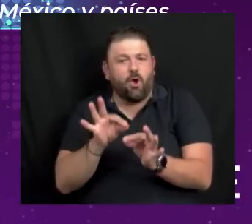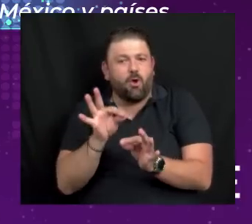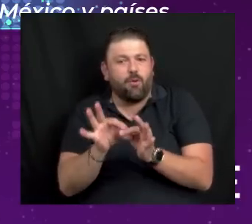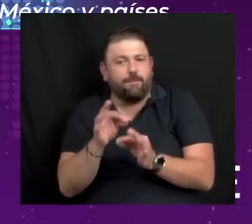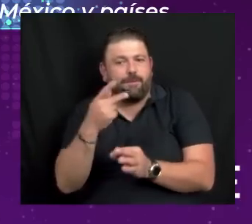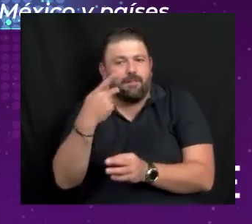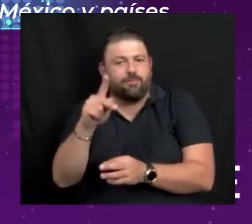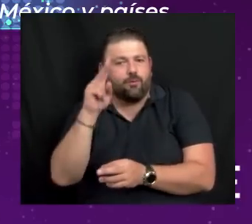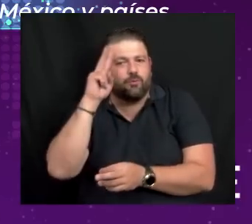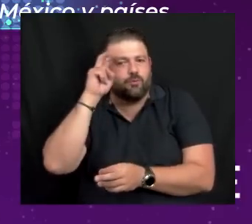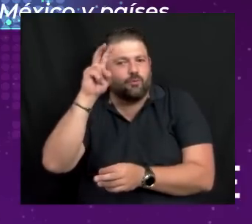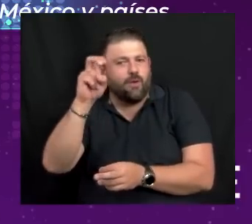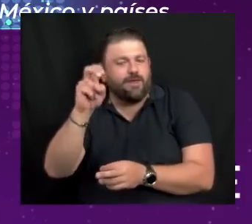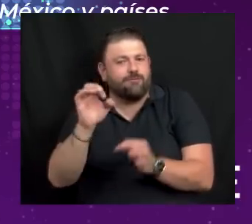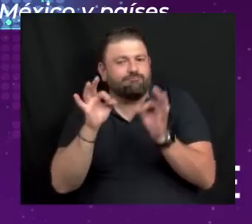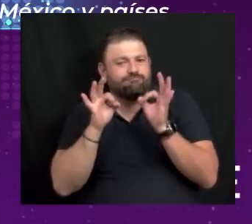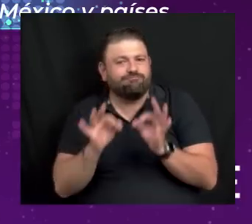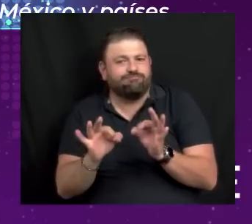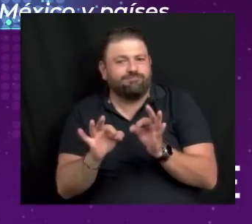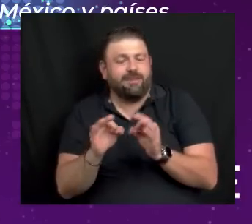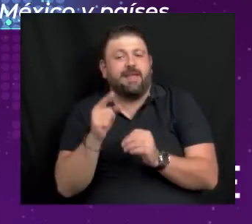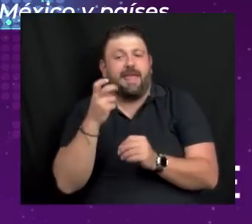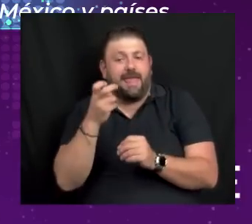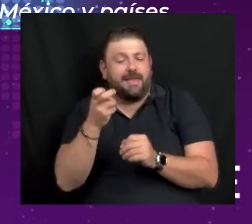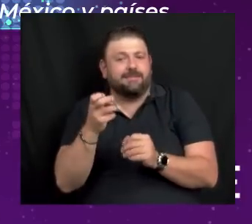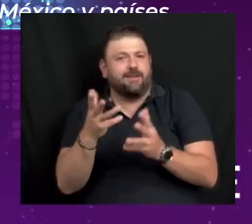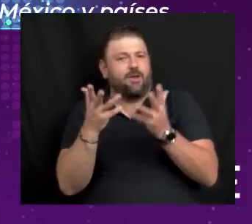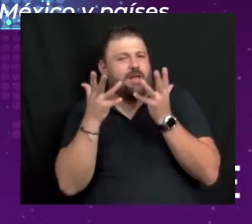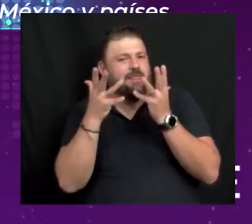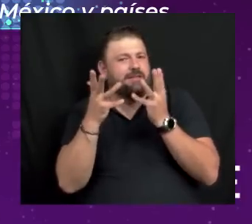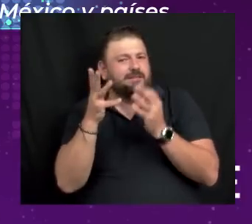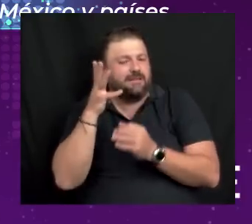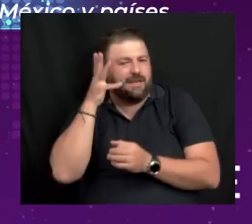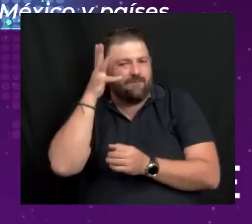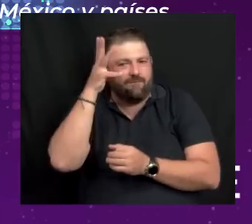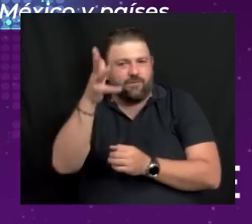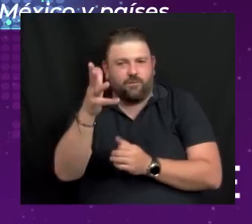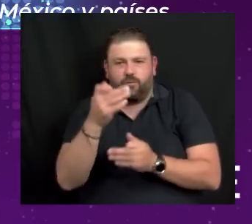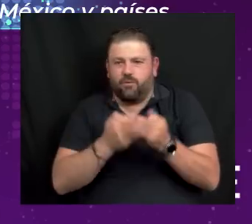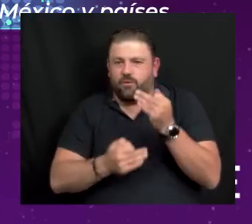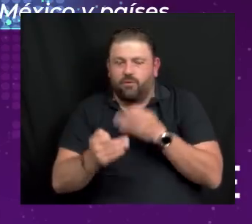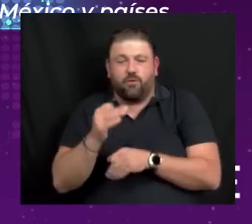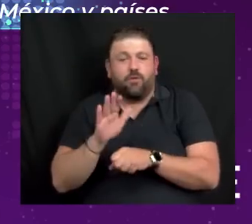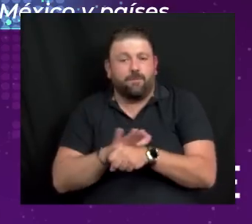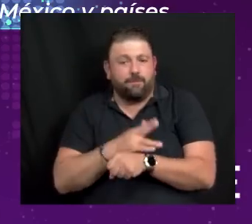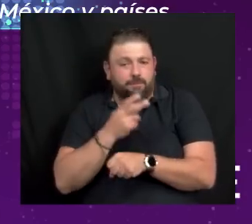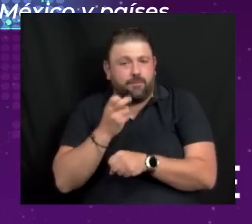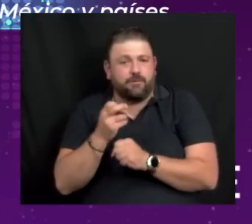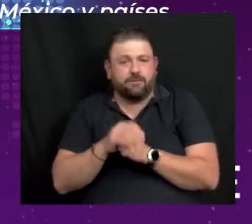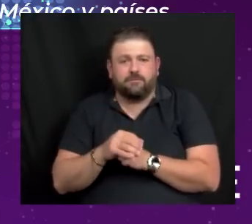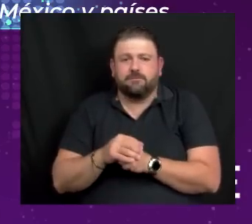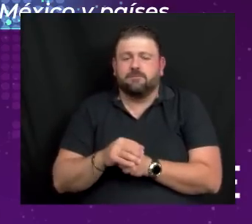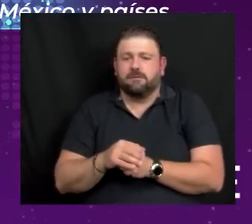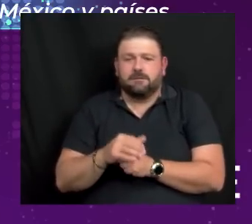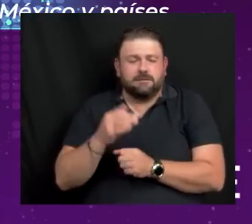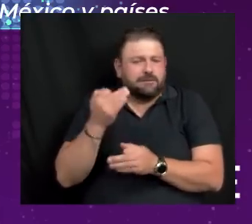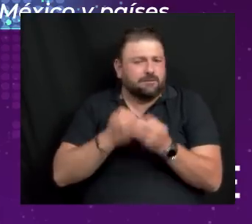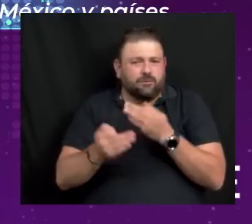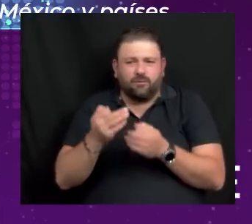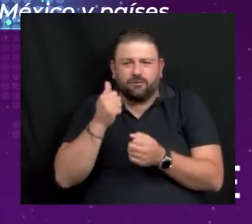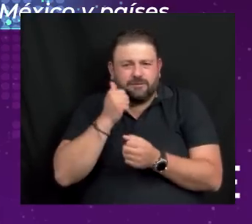tienes. Lo cumplo, lo tienes. Y ese es el principio de lo que a nosotros nos ha funcionado y nos ha ayudado muchísimo. Pero nada más eso,